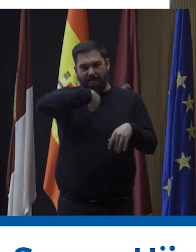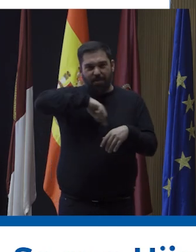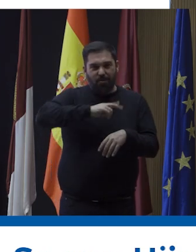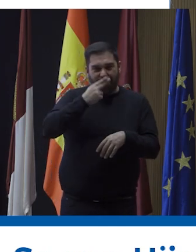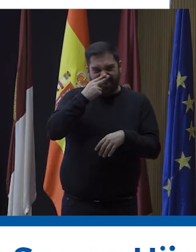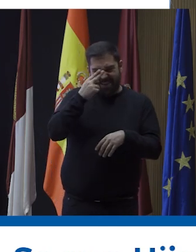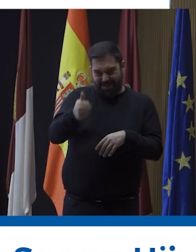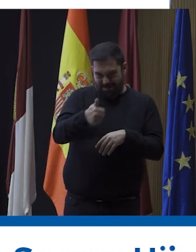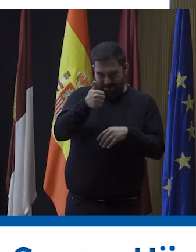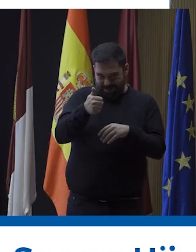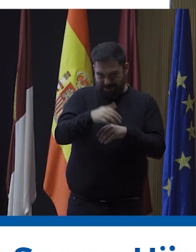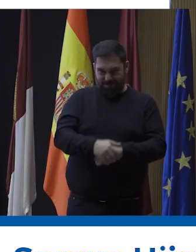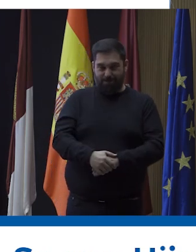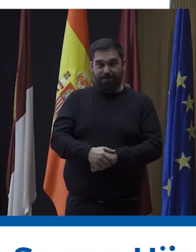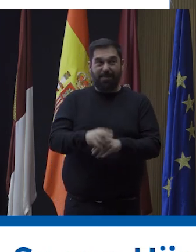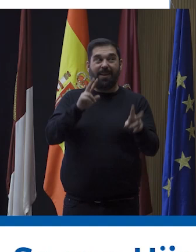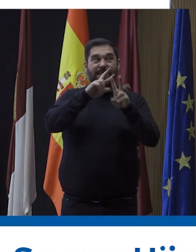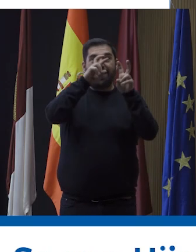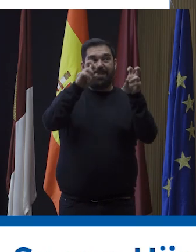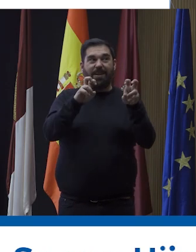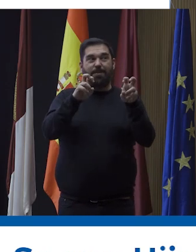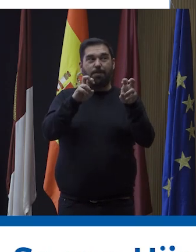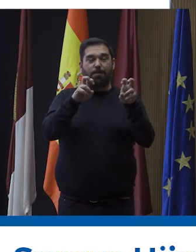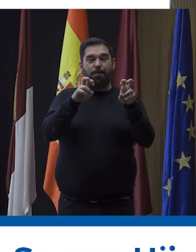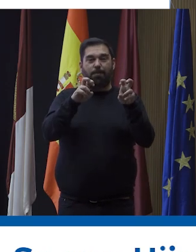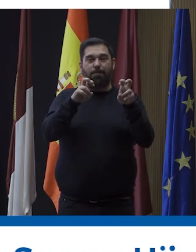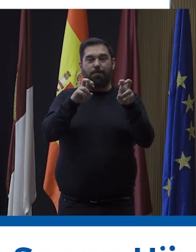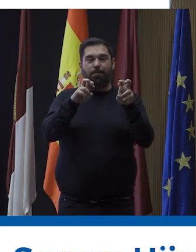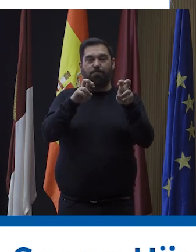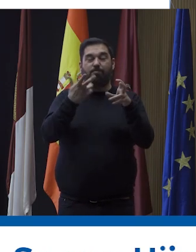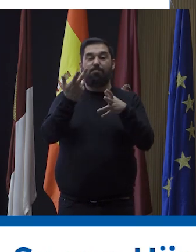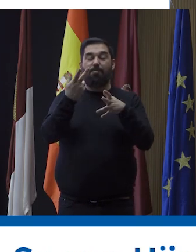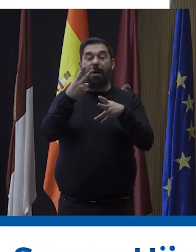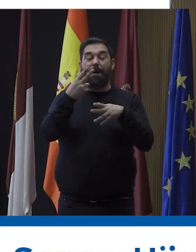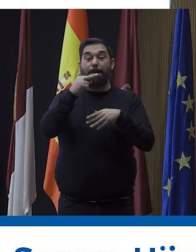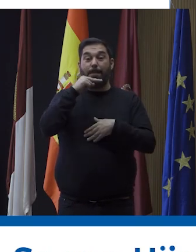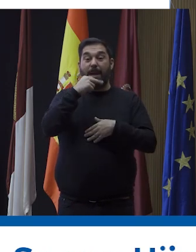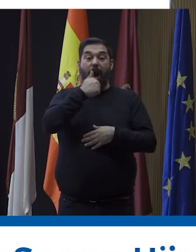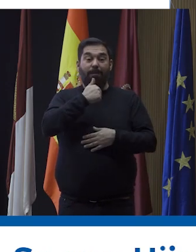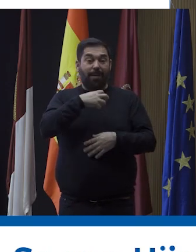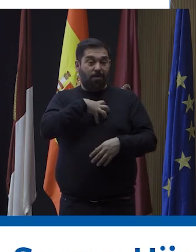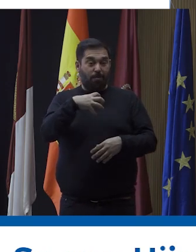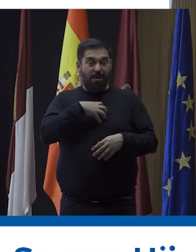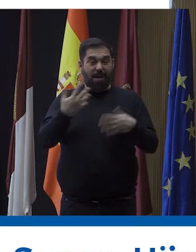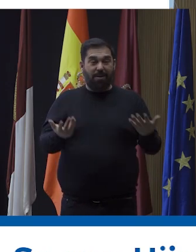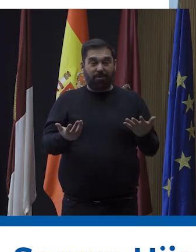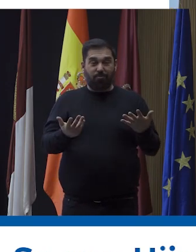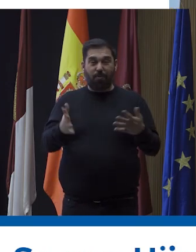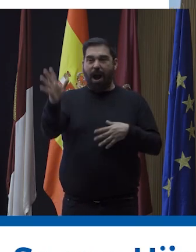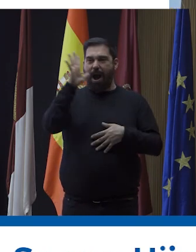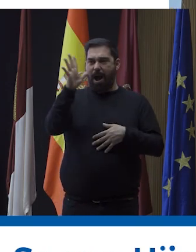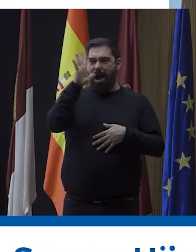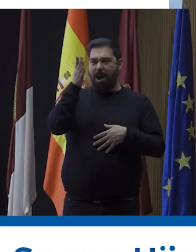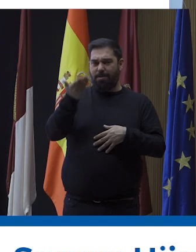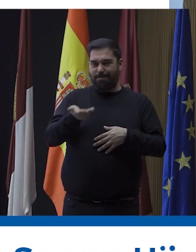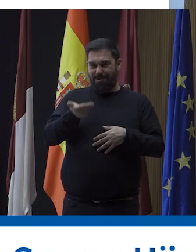hoy nos incumbe, que es el tema de la incontinencia. Entonces, en la incontinencia, la ingesta de líquidos es muy